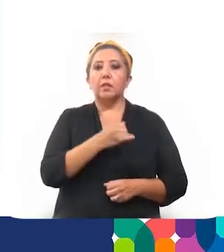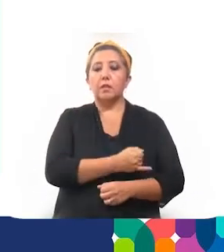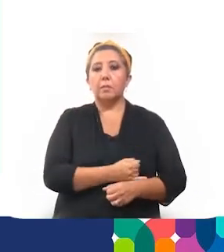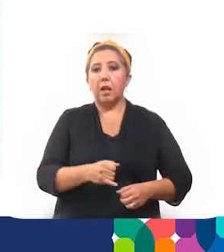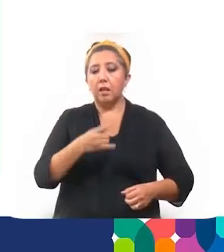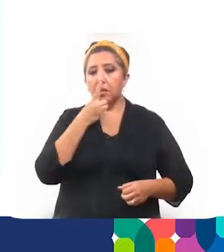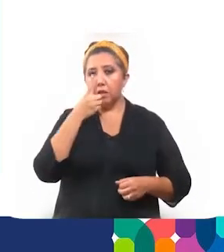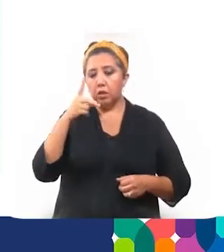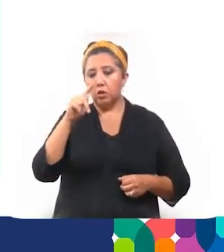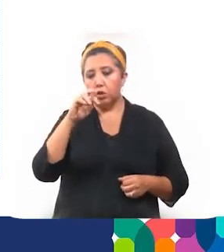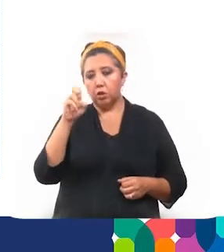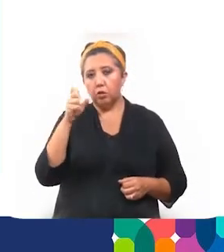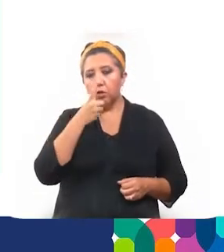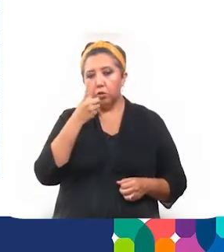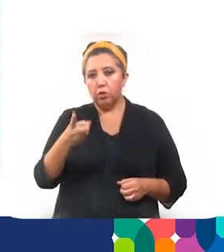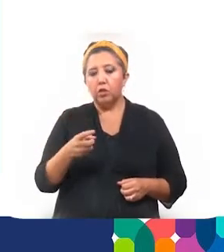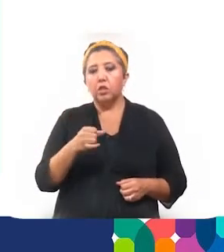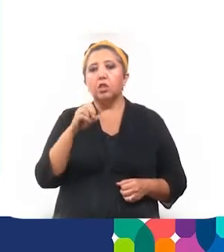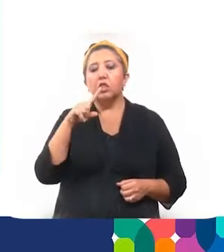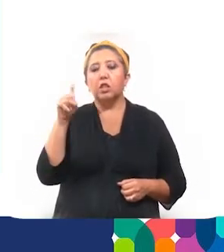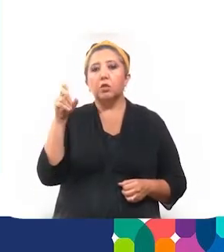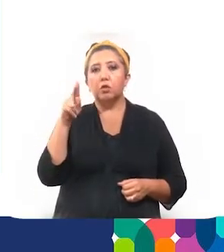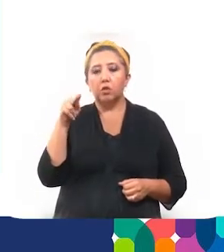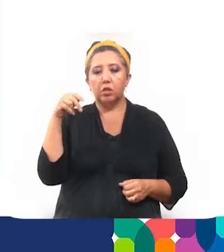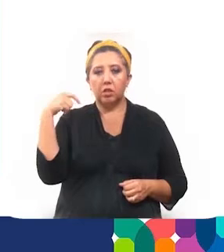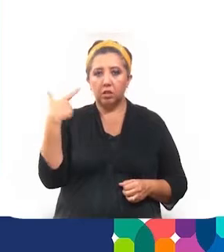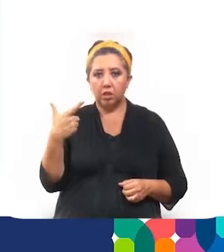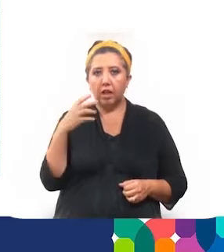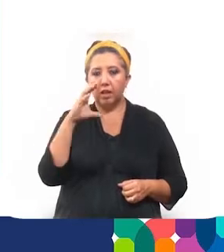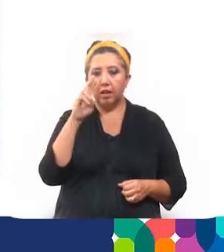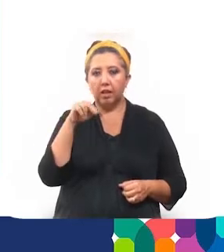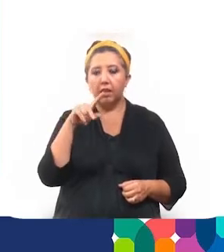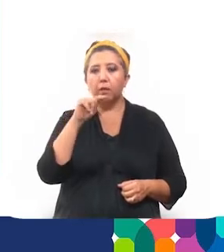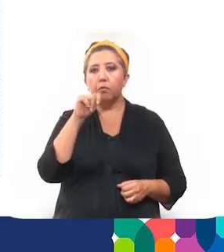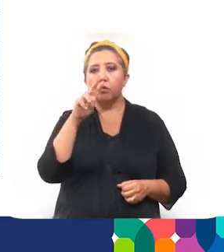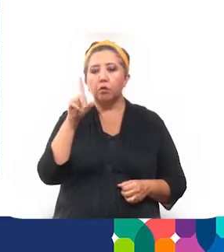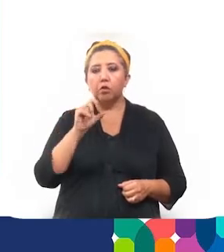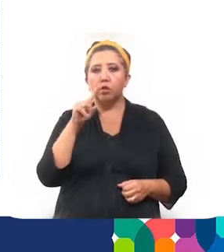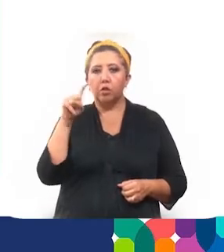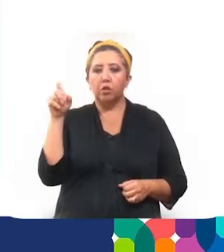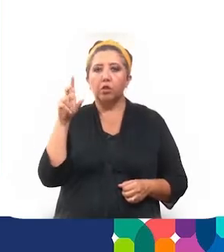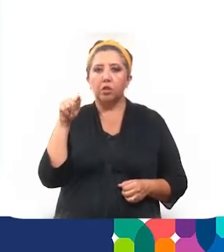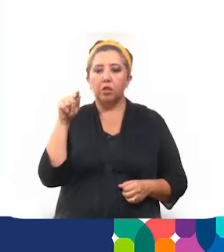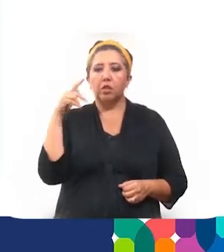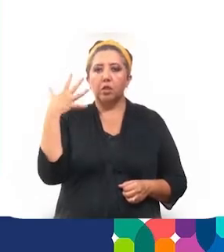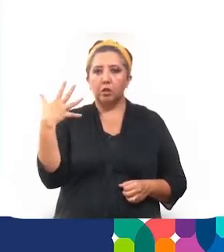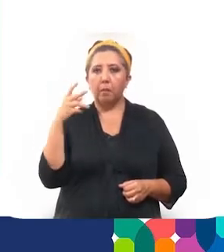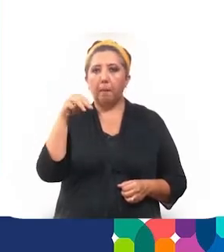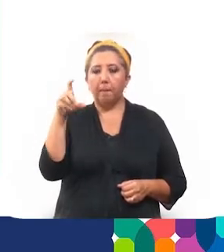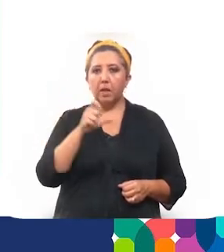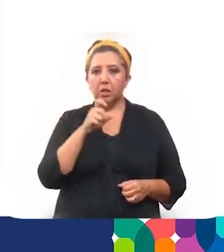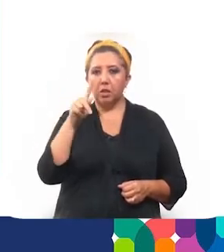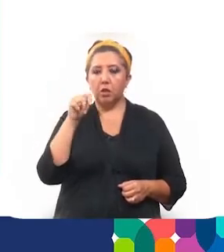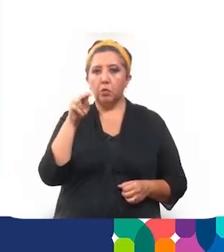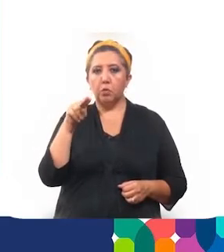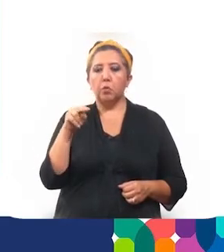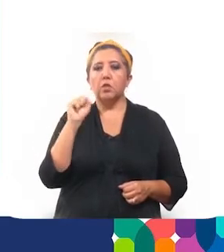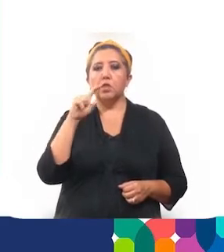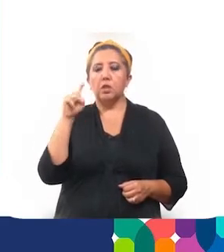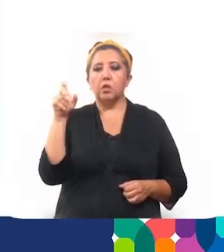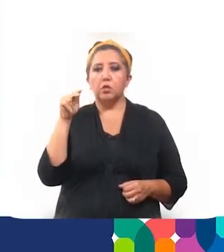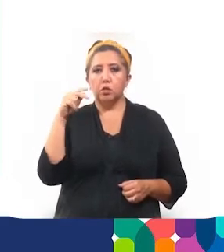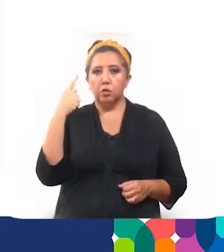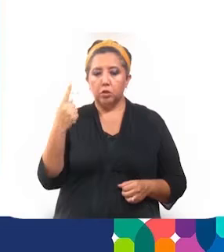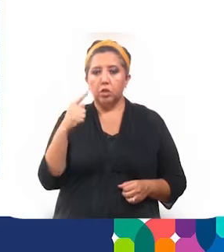Chemash 223, Oxcuxcap 187, Acanque y Buxot 175, Maxcanú 171